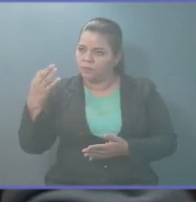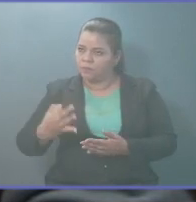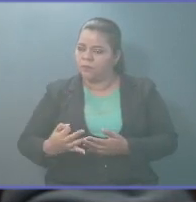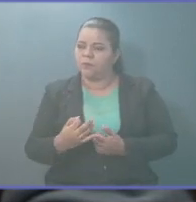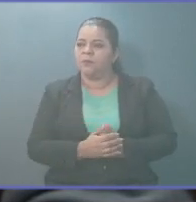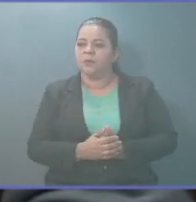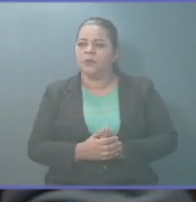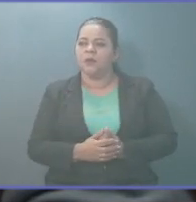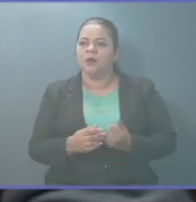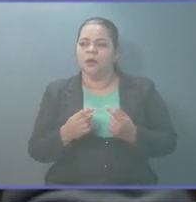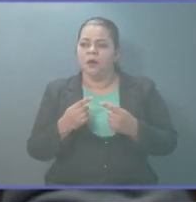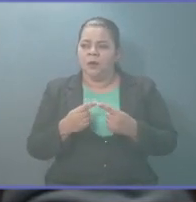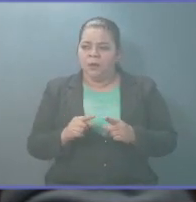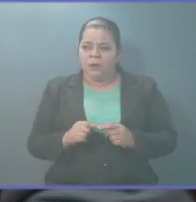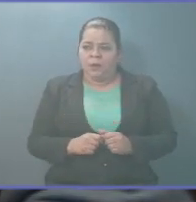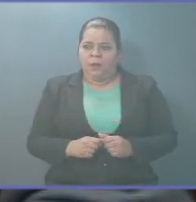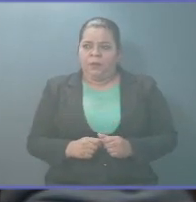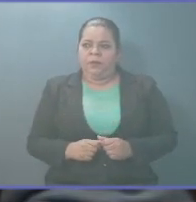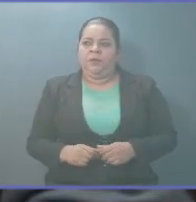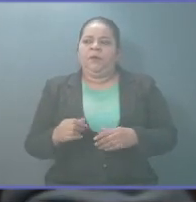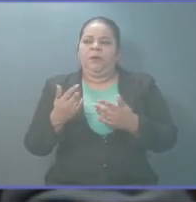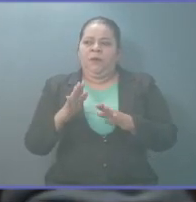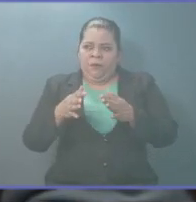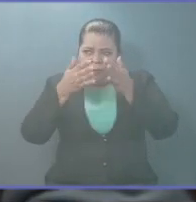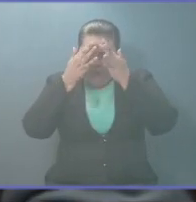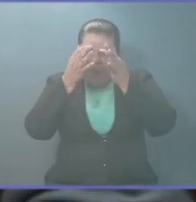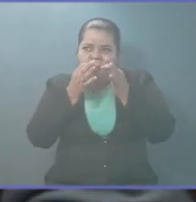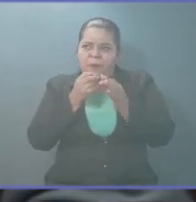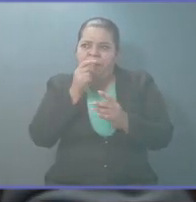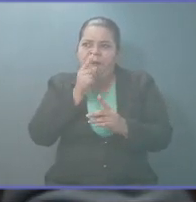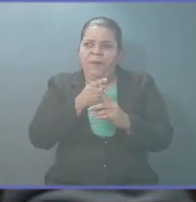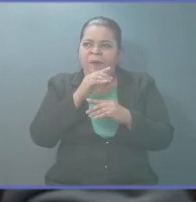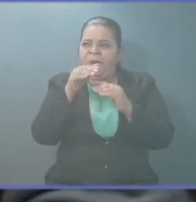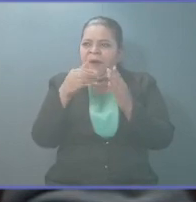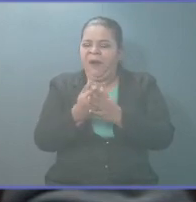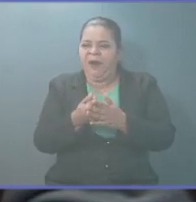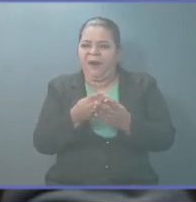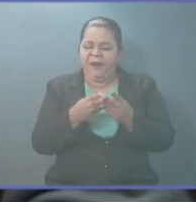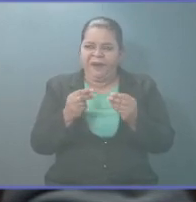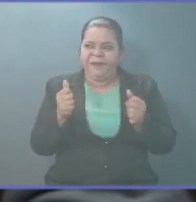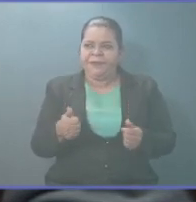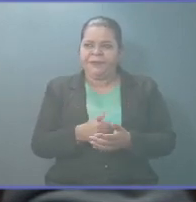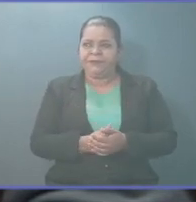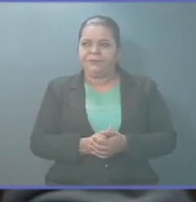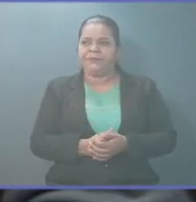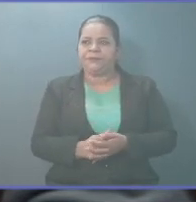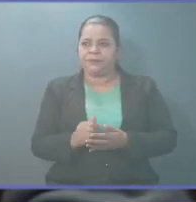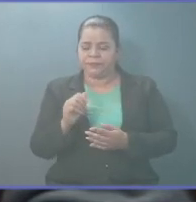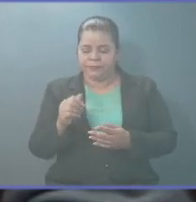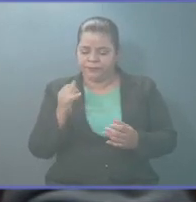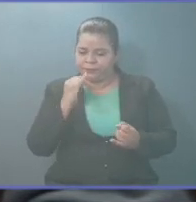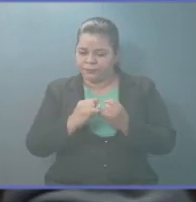ellos le quitaron sentencia y le pusieron en la resolución